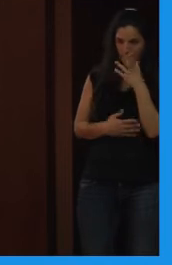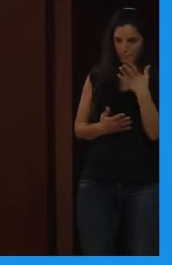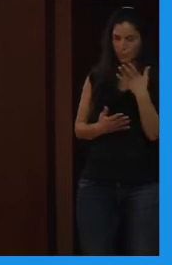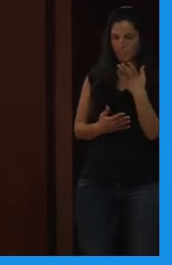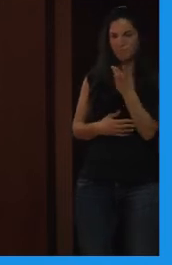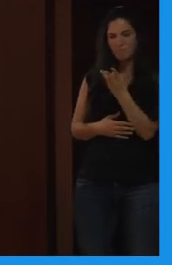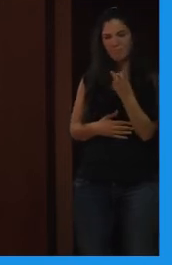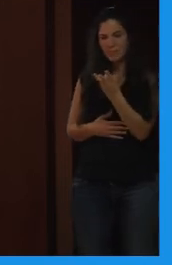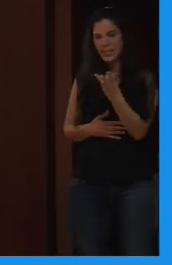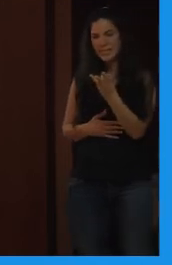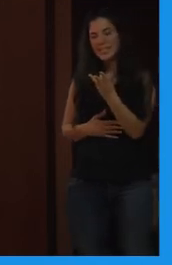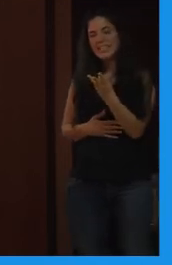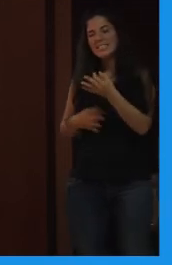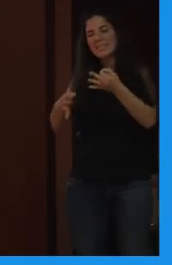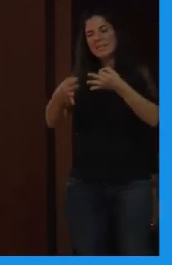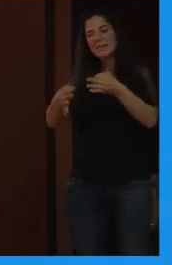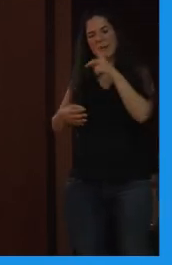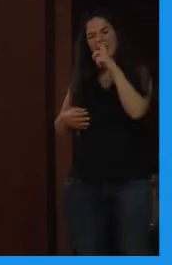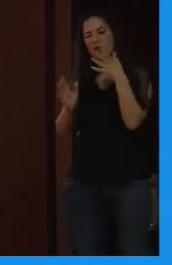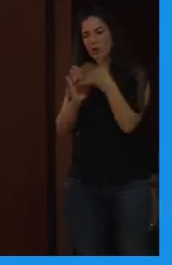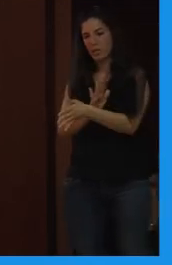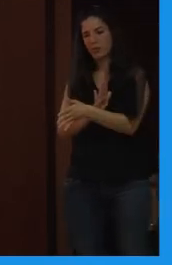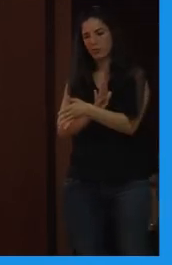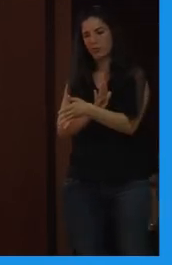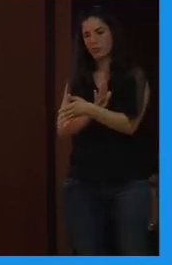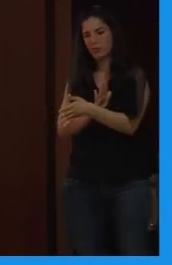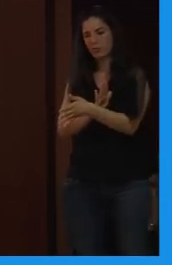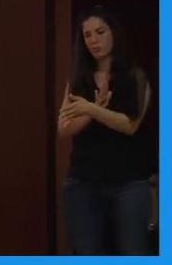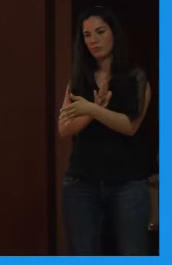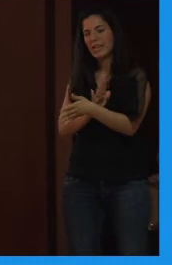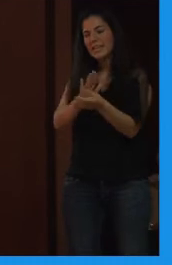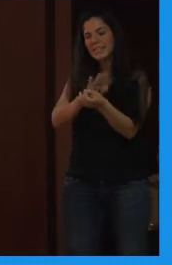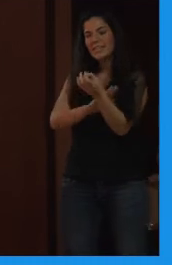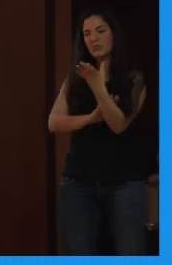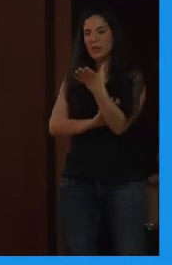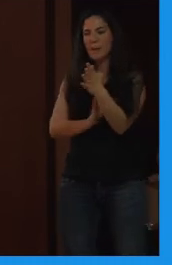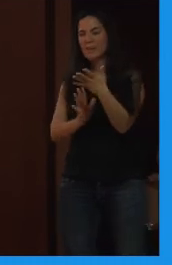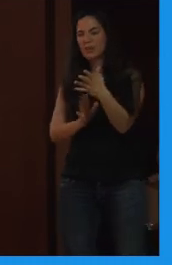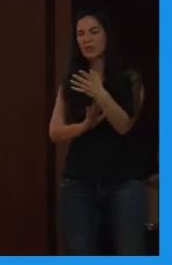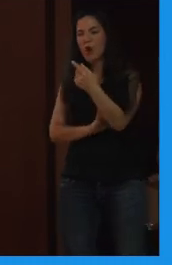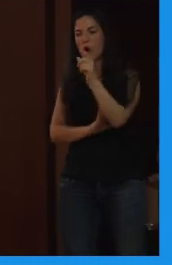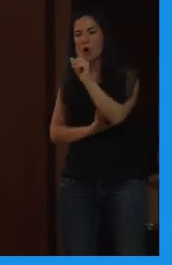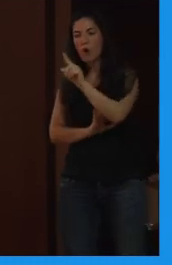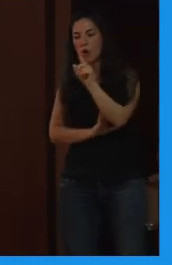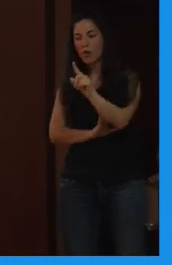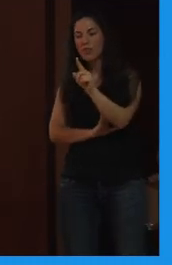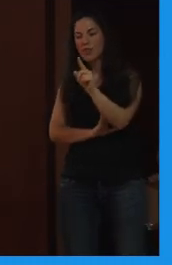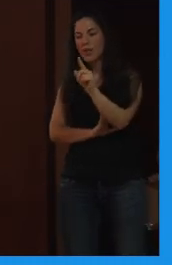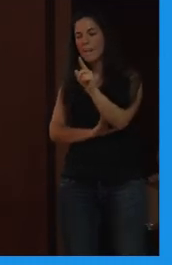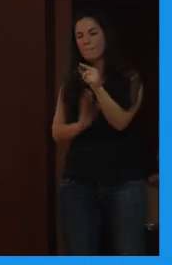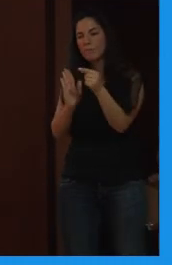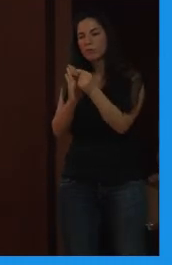dolor crónico y que aparecen al menos en 11 de los 18 puntos